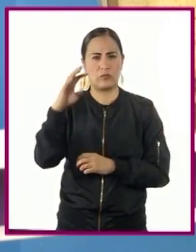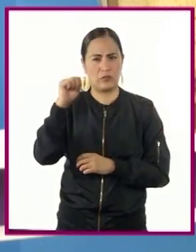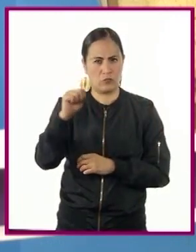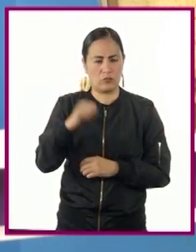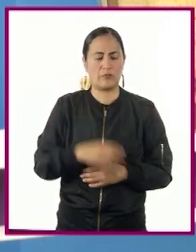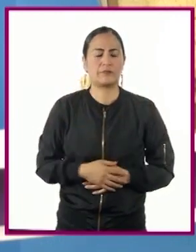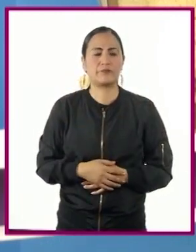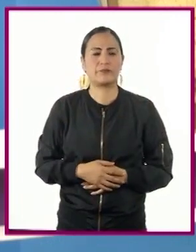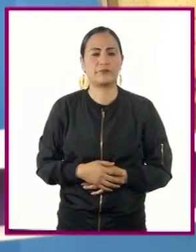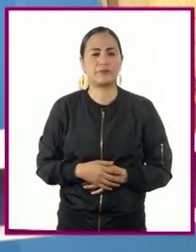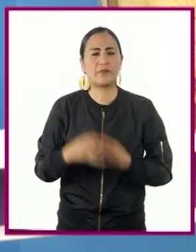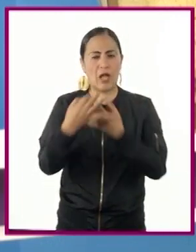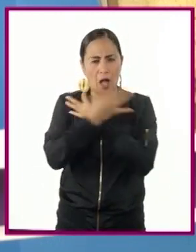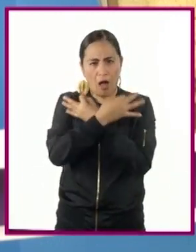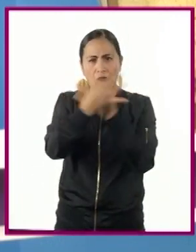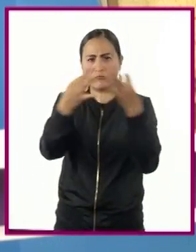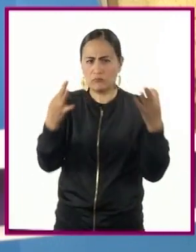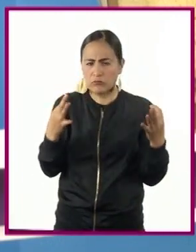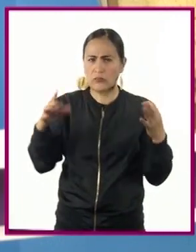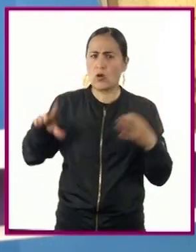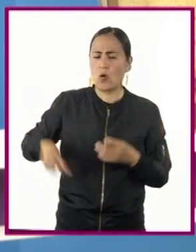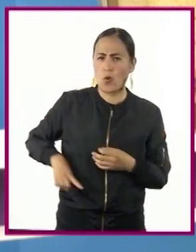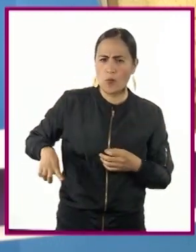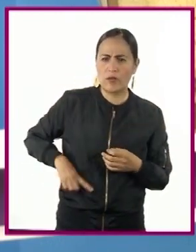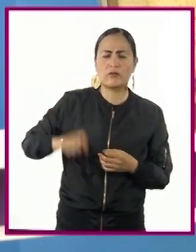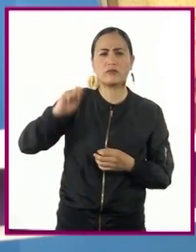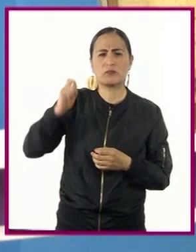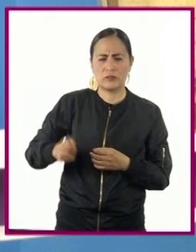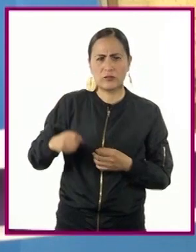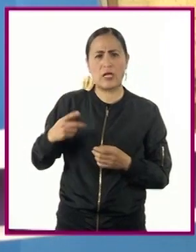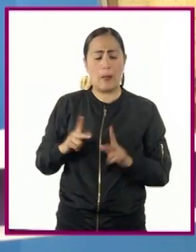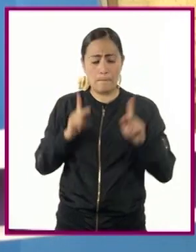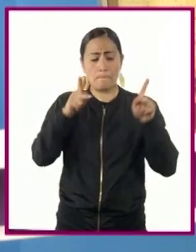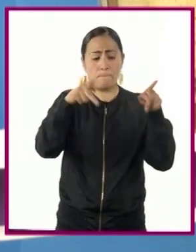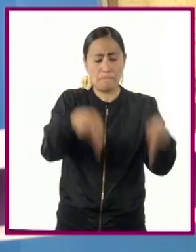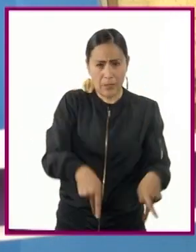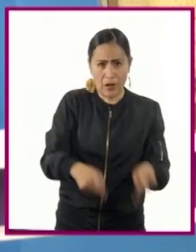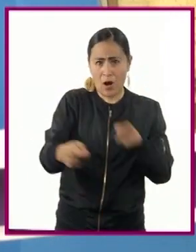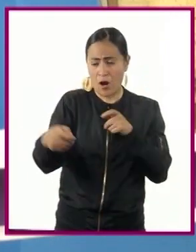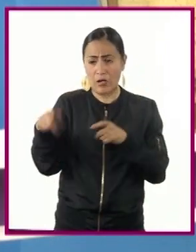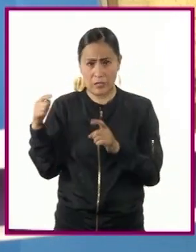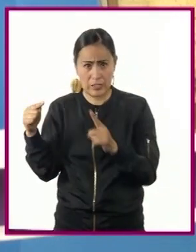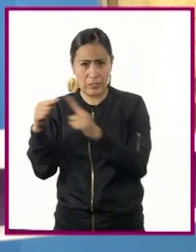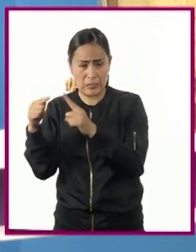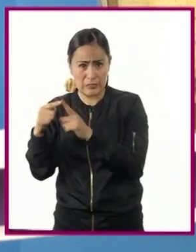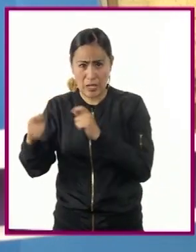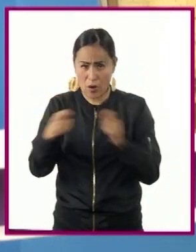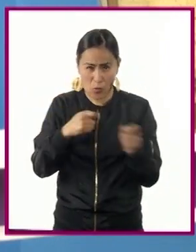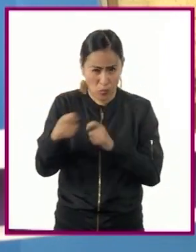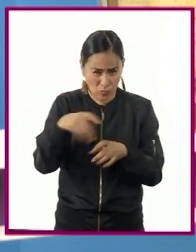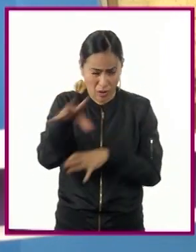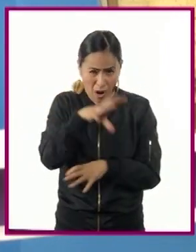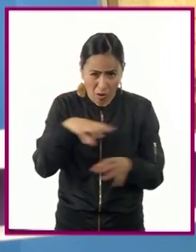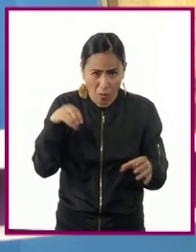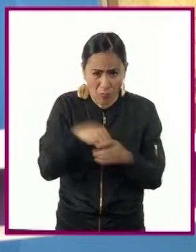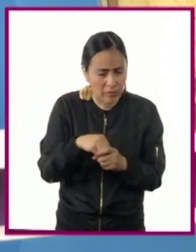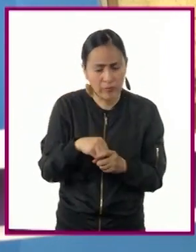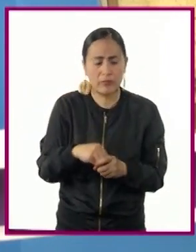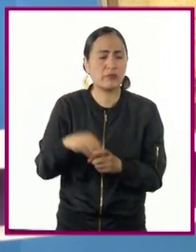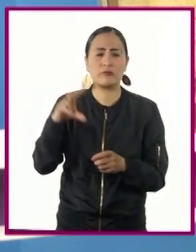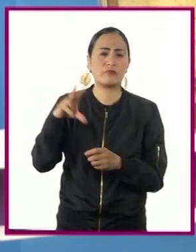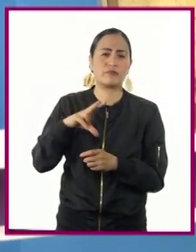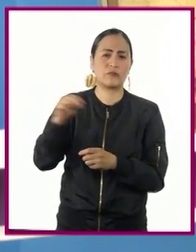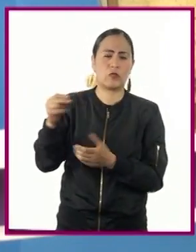gobierno. Declara que cesa toda intervención del clero en los cementerios y camposantos, o Ley de secularización de los